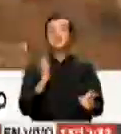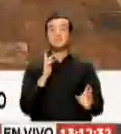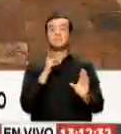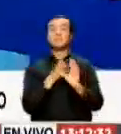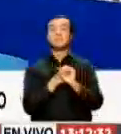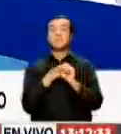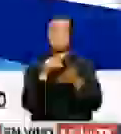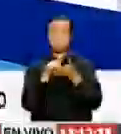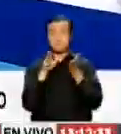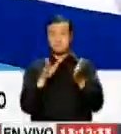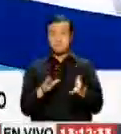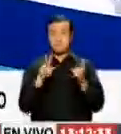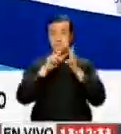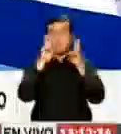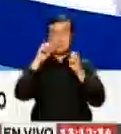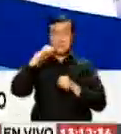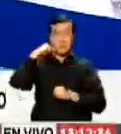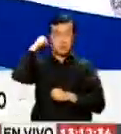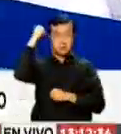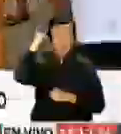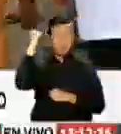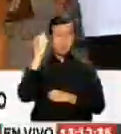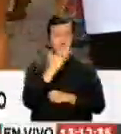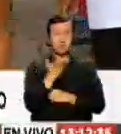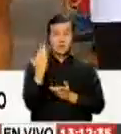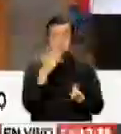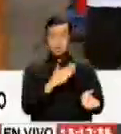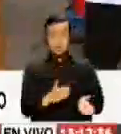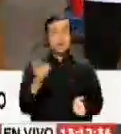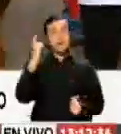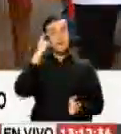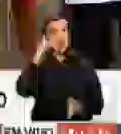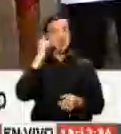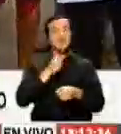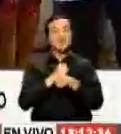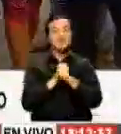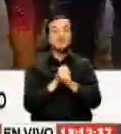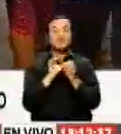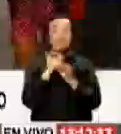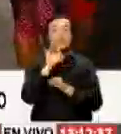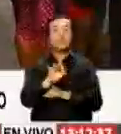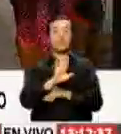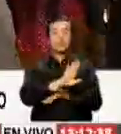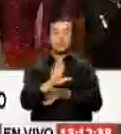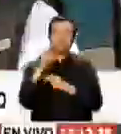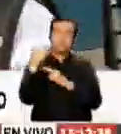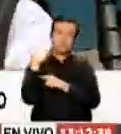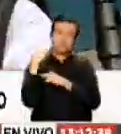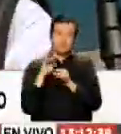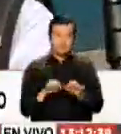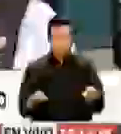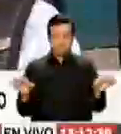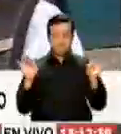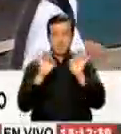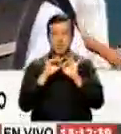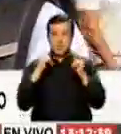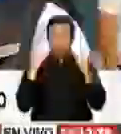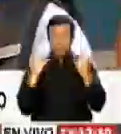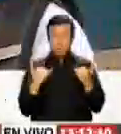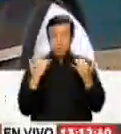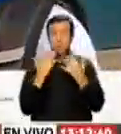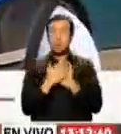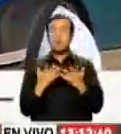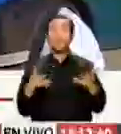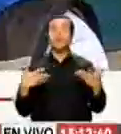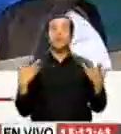participación ciudadana en la defensa de derechos y en ese sentido creen que la Defensoría del Pueblo tiene un rol fundamental. Porque actualmente lo que hay